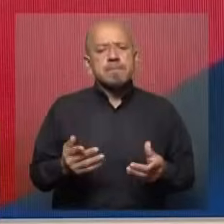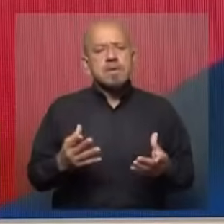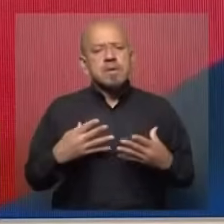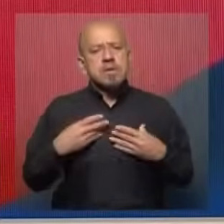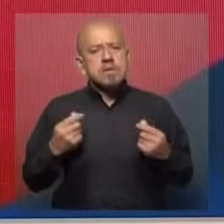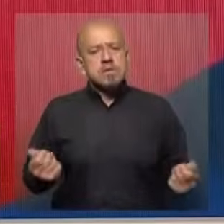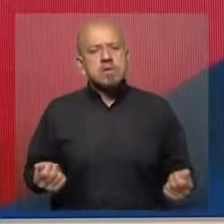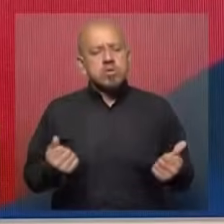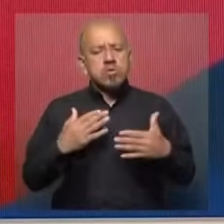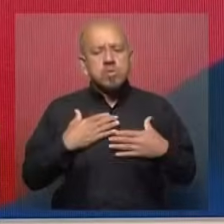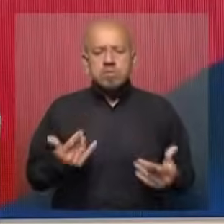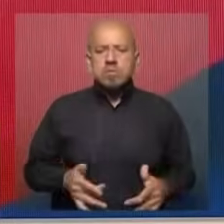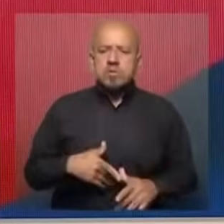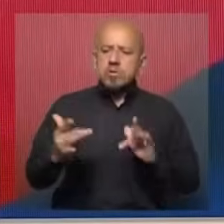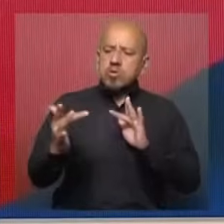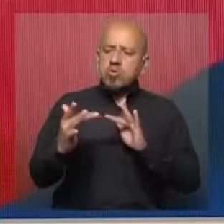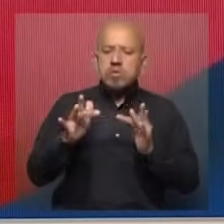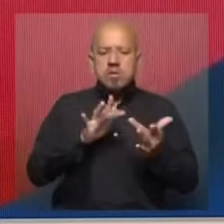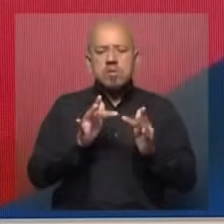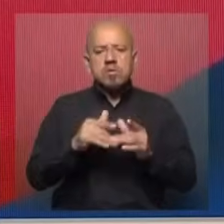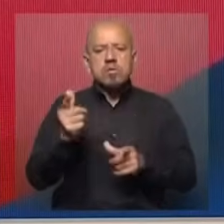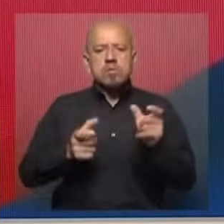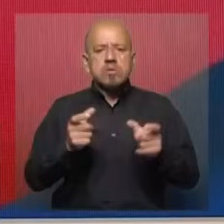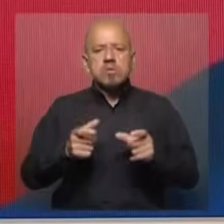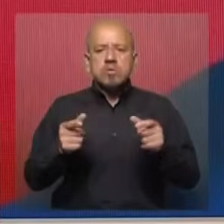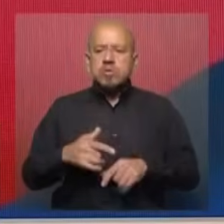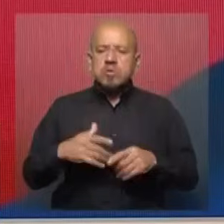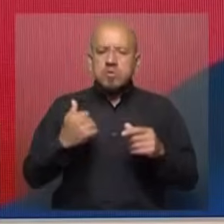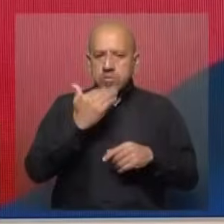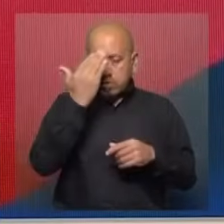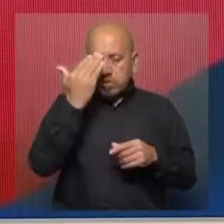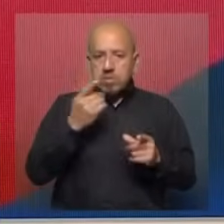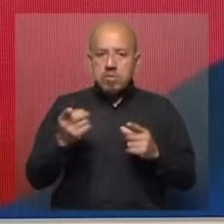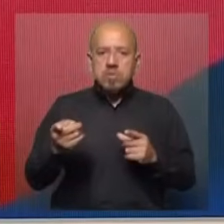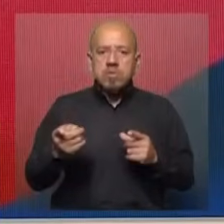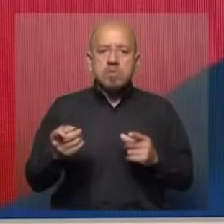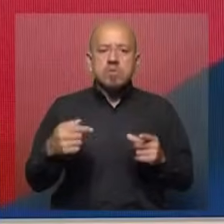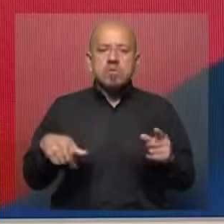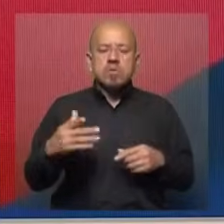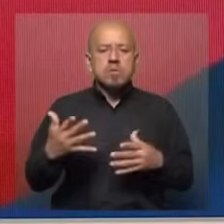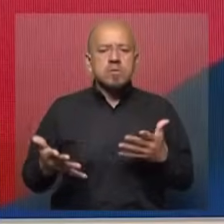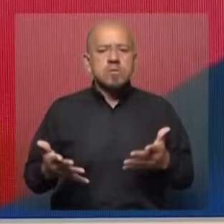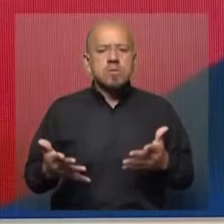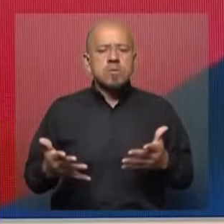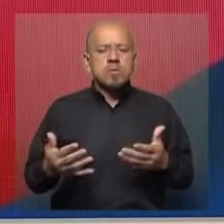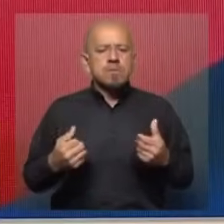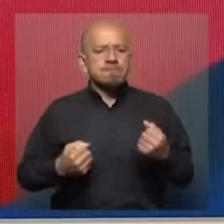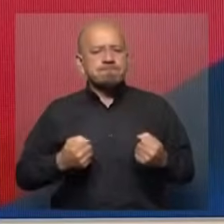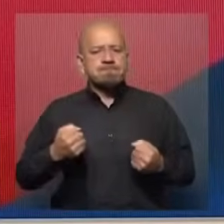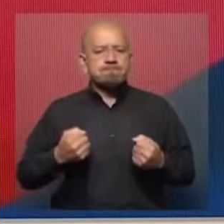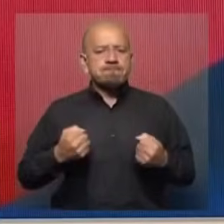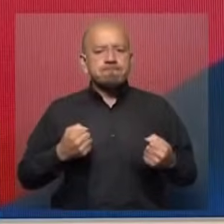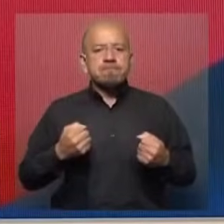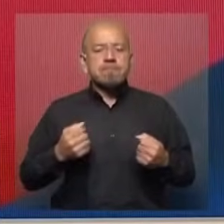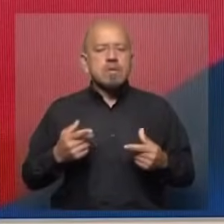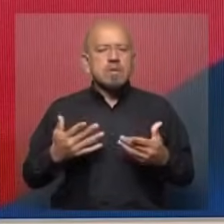siento en mi contacto con las personas y en mi contacto con los Frente Amplistas una pulsión muy fuerte por la